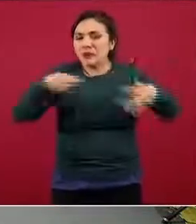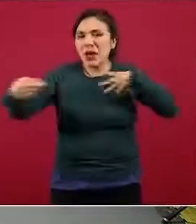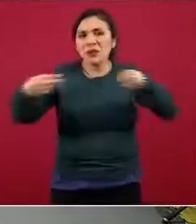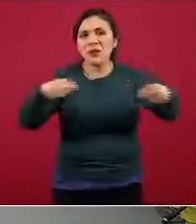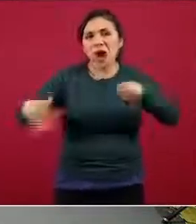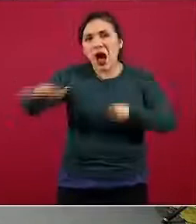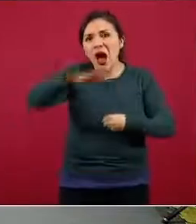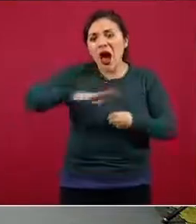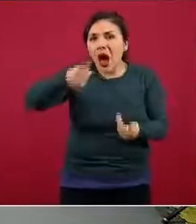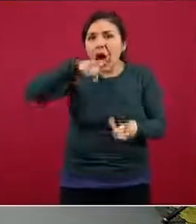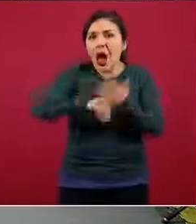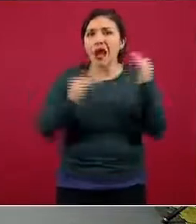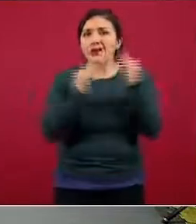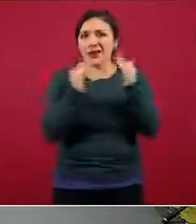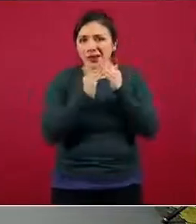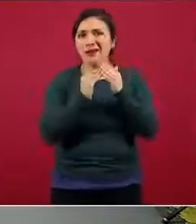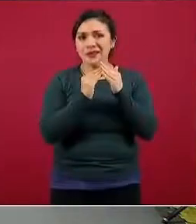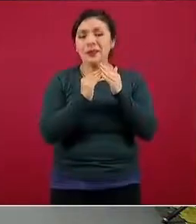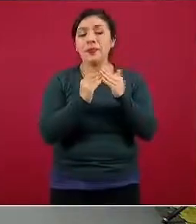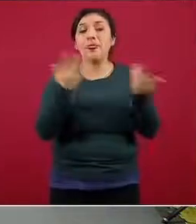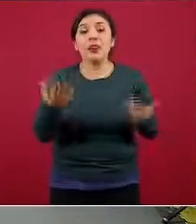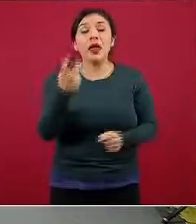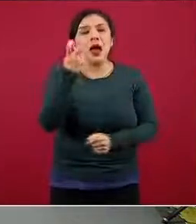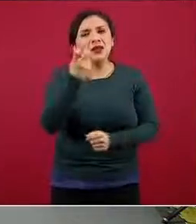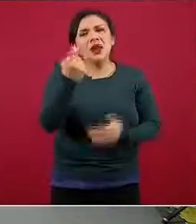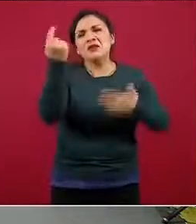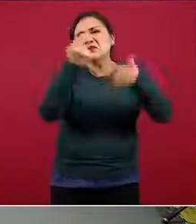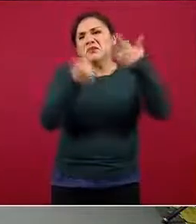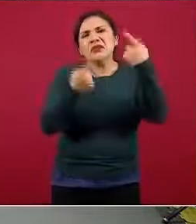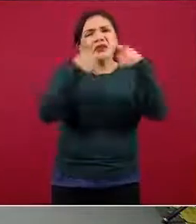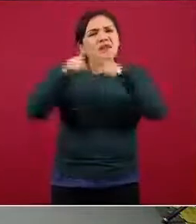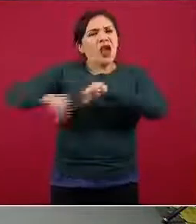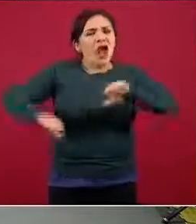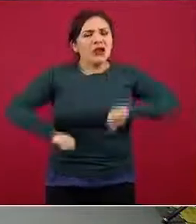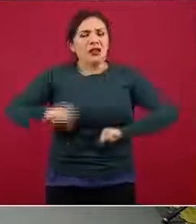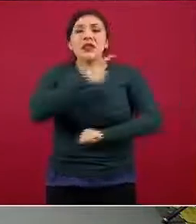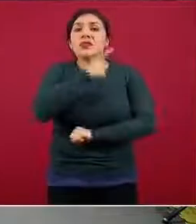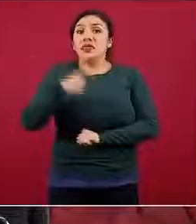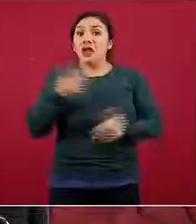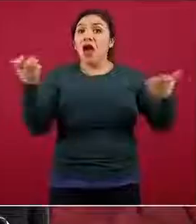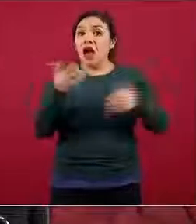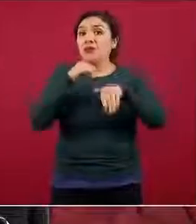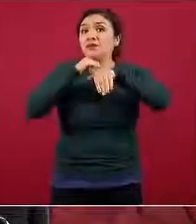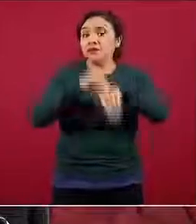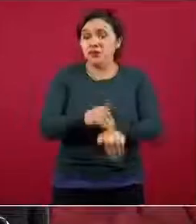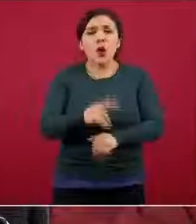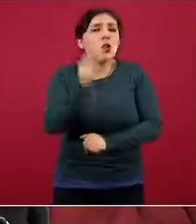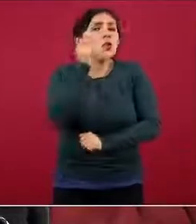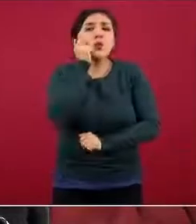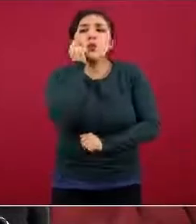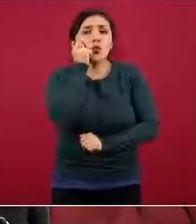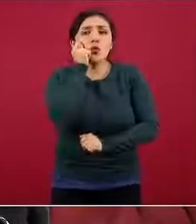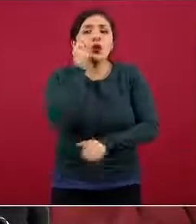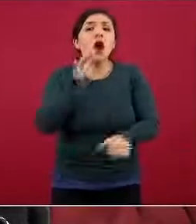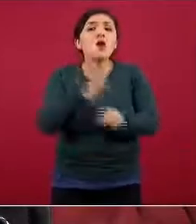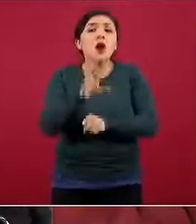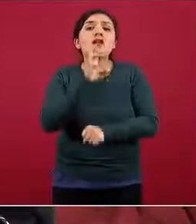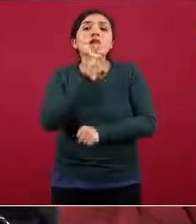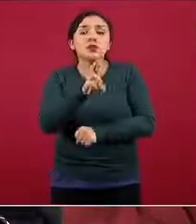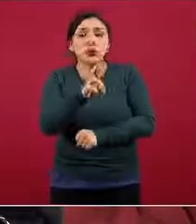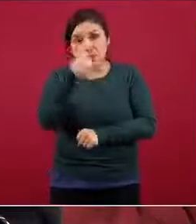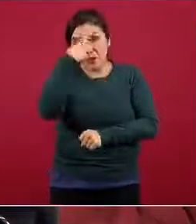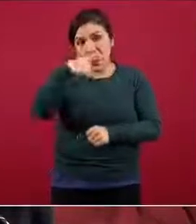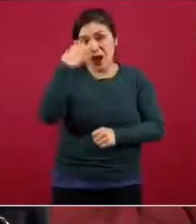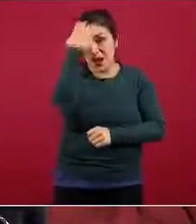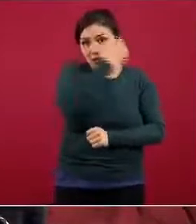transmisión intradomiciliar. Entonces hay una serie de acciones que se tienen que hacer independientemente del resultado.